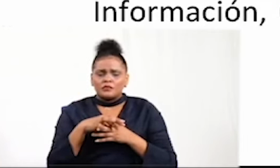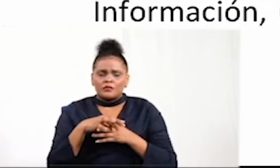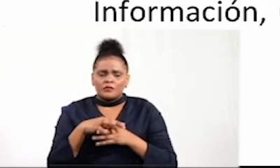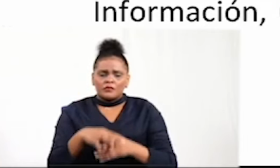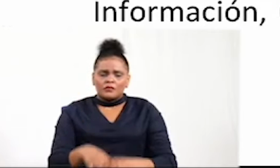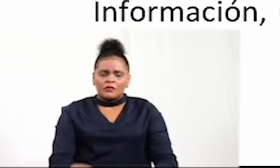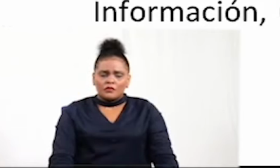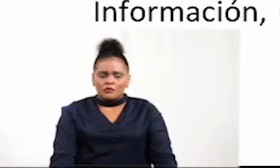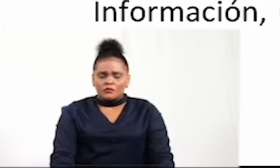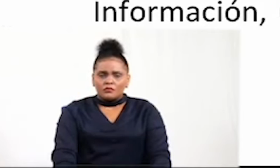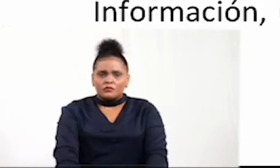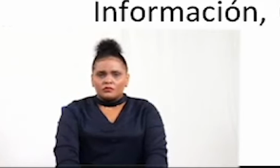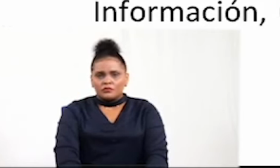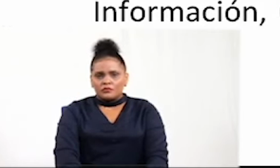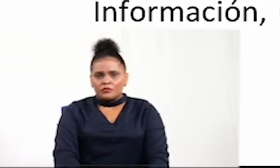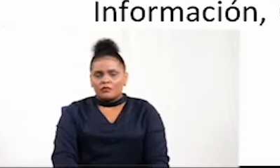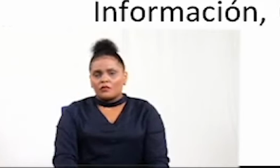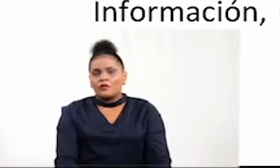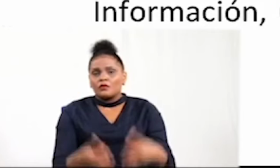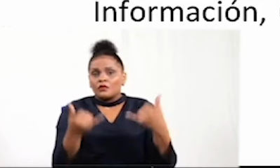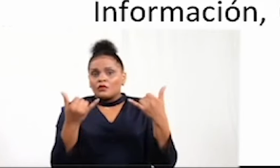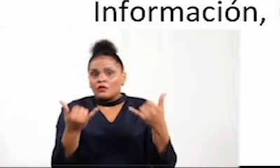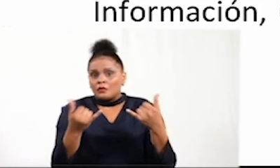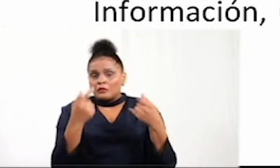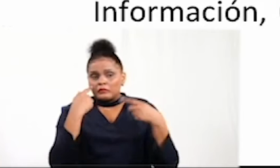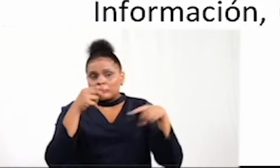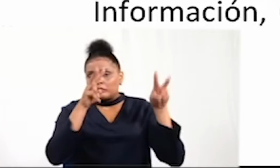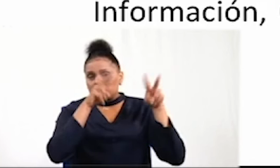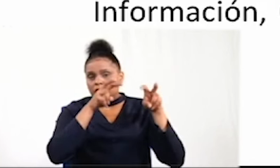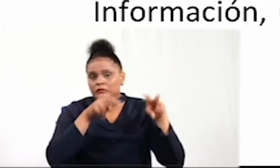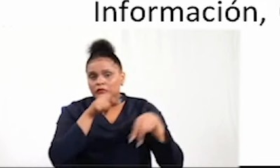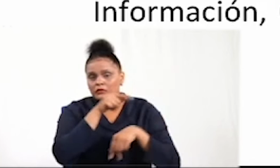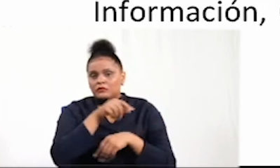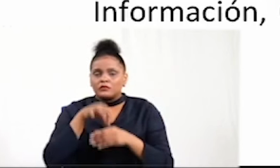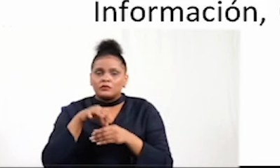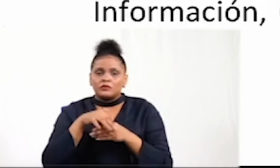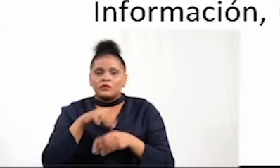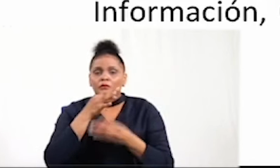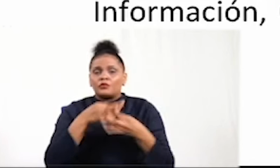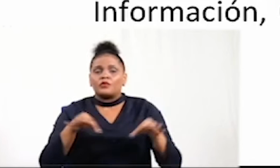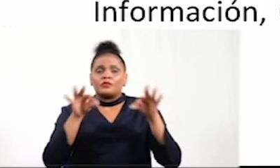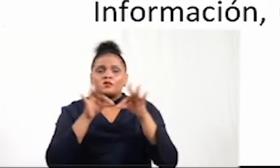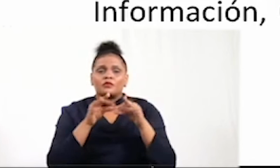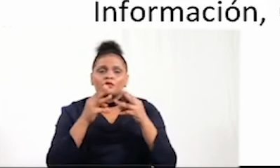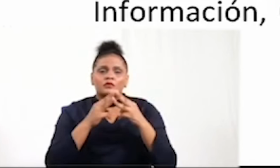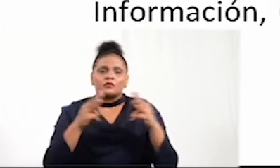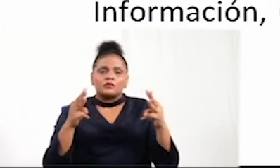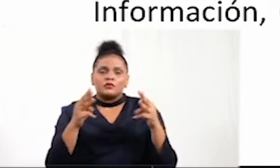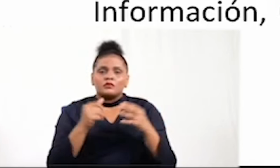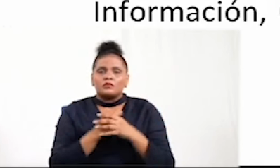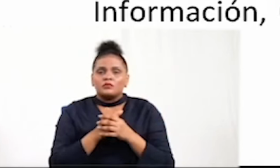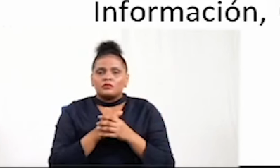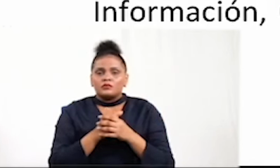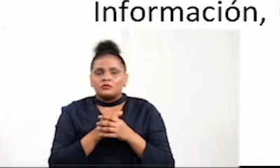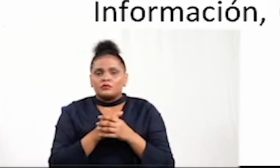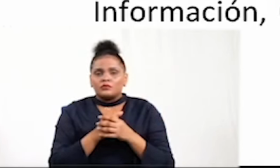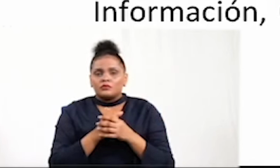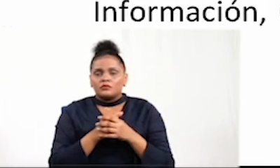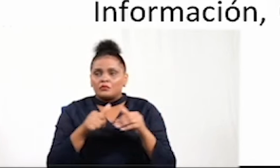viendo la elaboración del primer diagnóstico y este diagnóstico va a ser muy importante no solo por los propios hallazgos